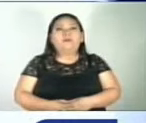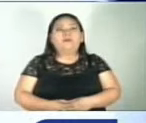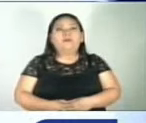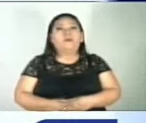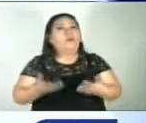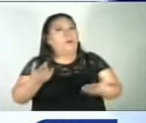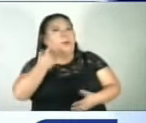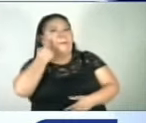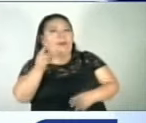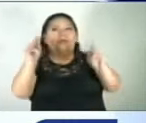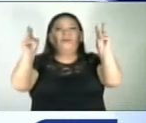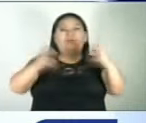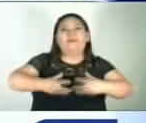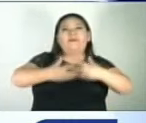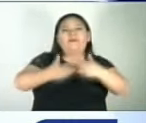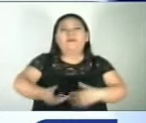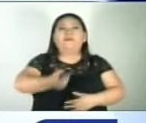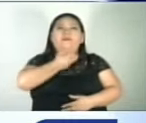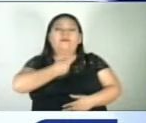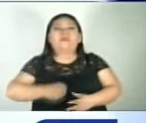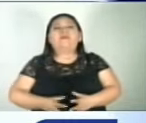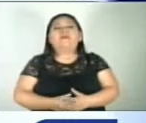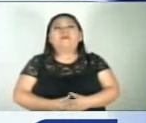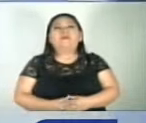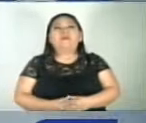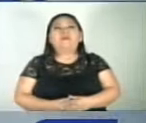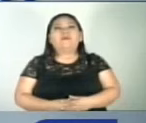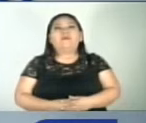Veamos ahora noticias empresariales.